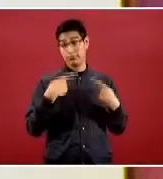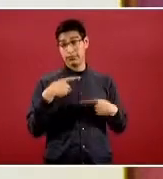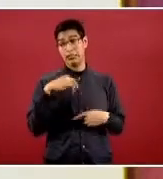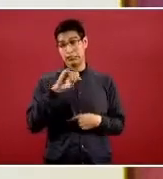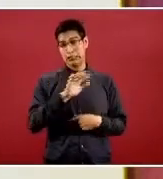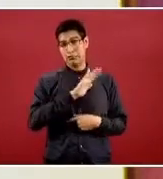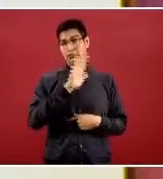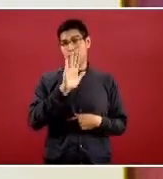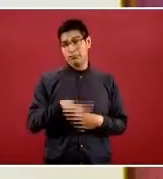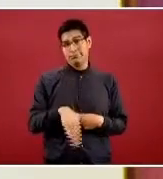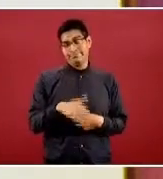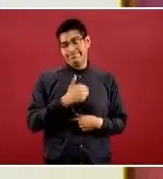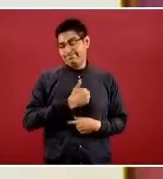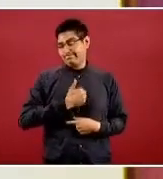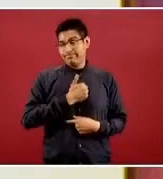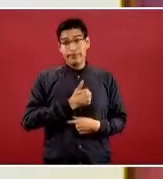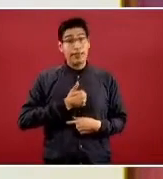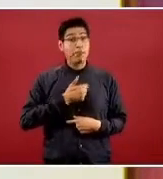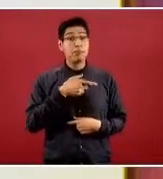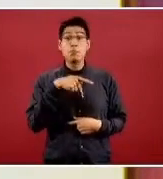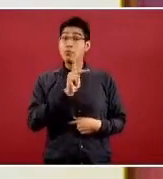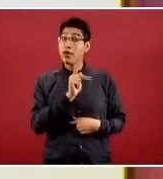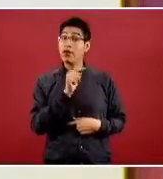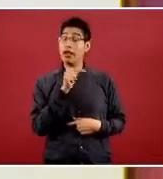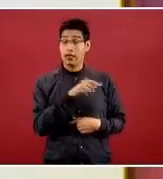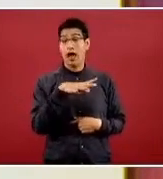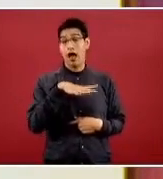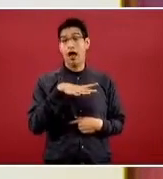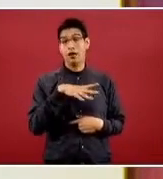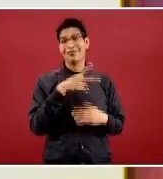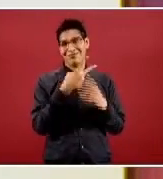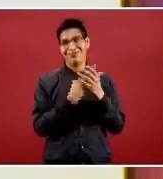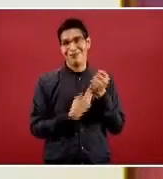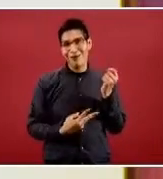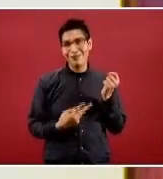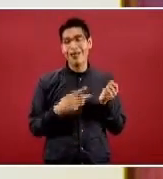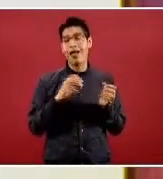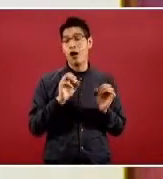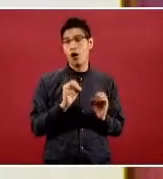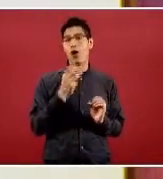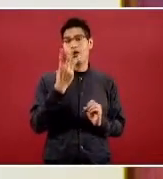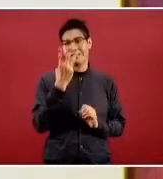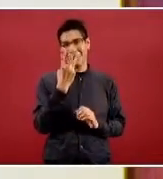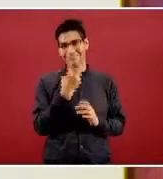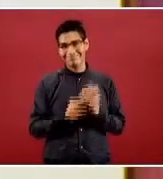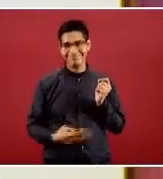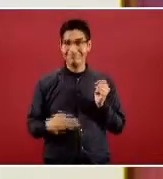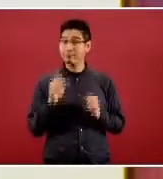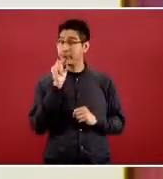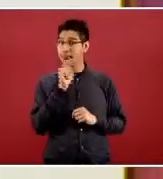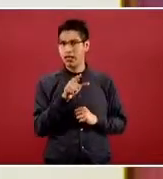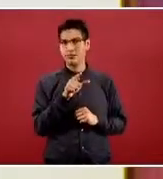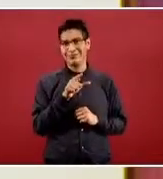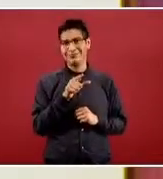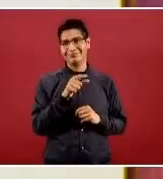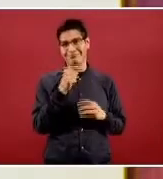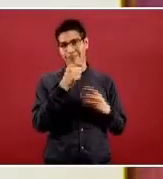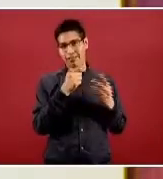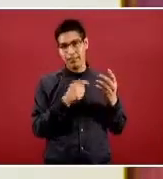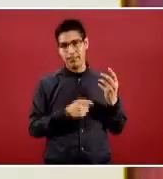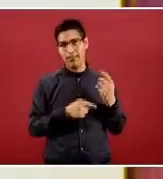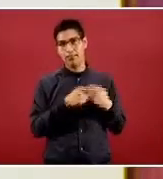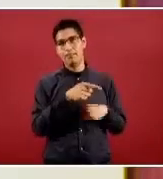mínimo se tenían dos comorbilidades asociadas, si no es que tres, distribuidas lógicamente ya en